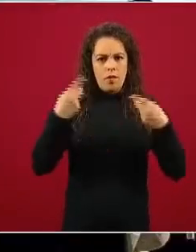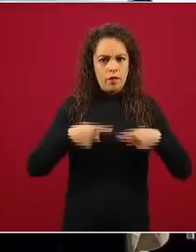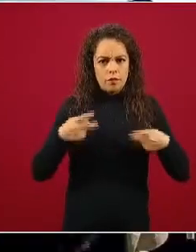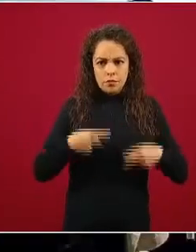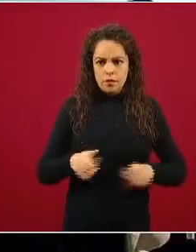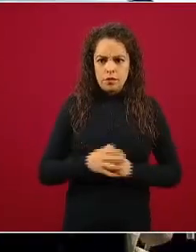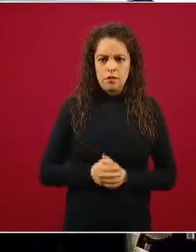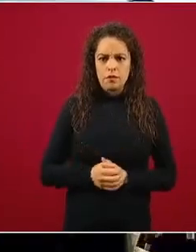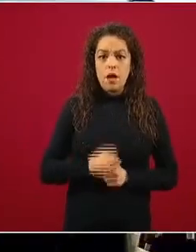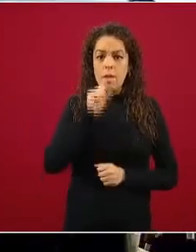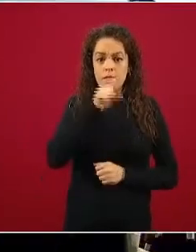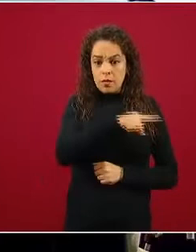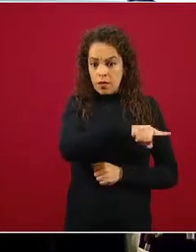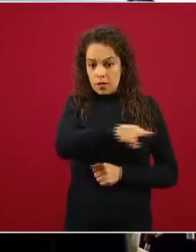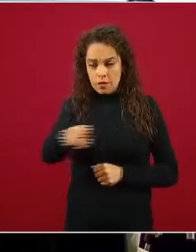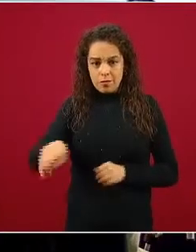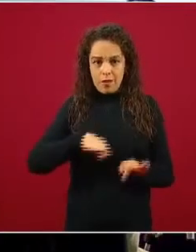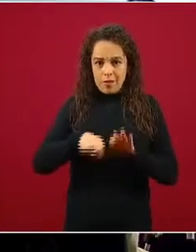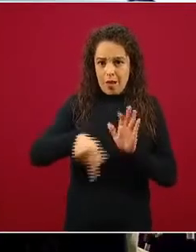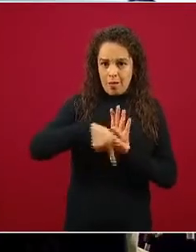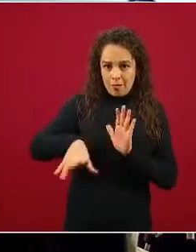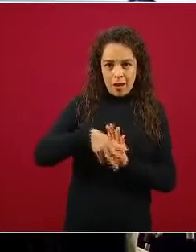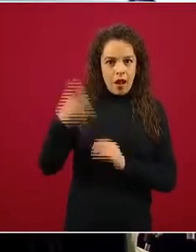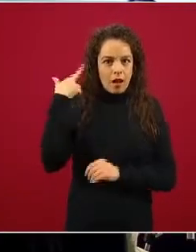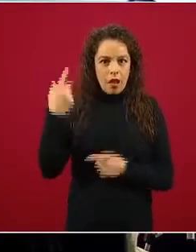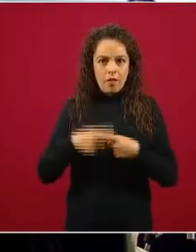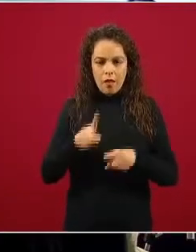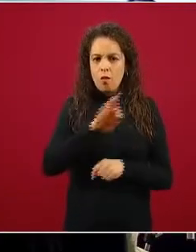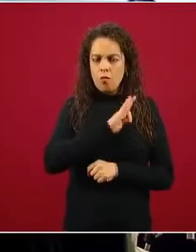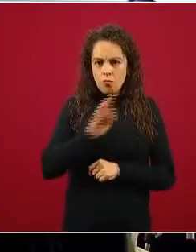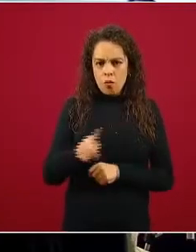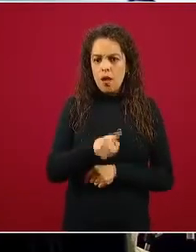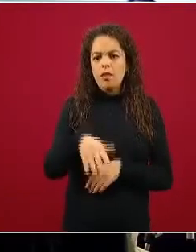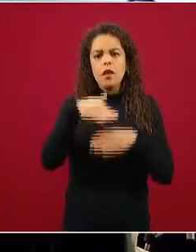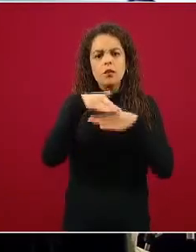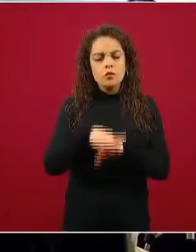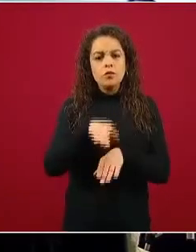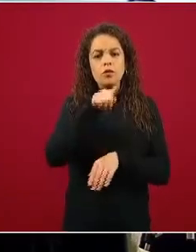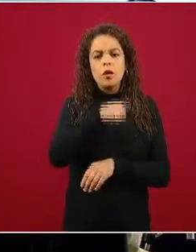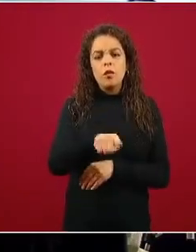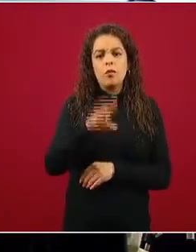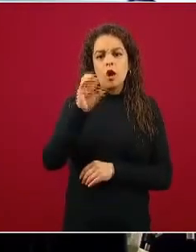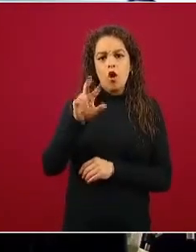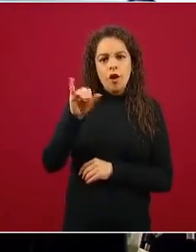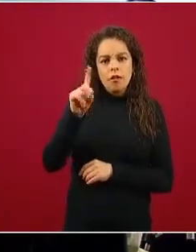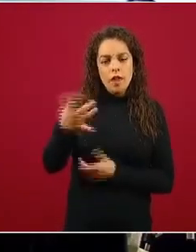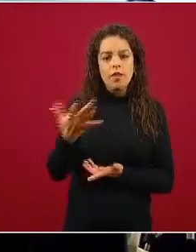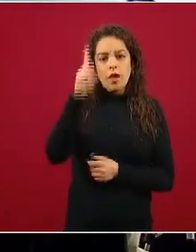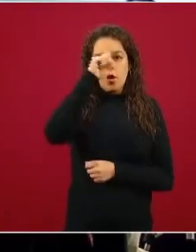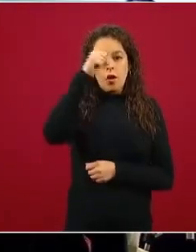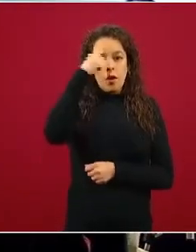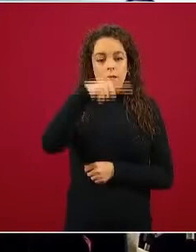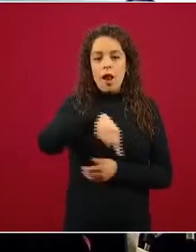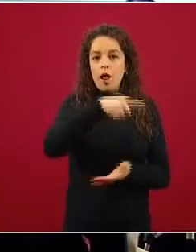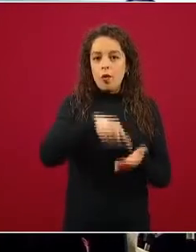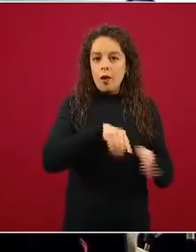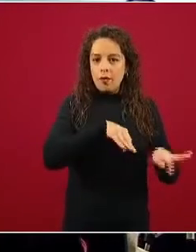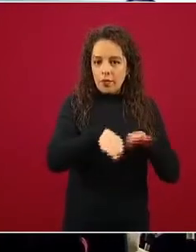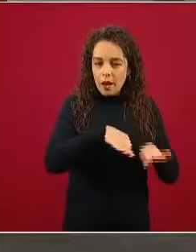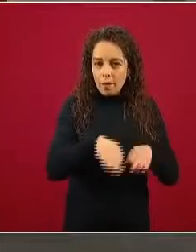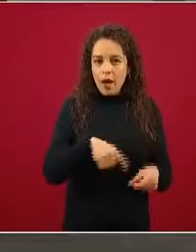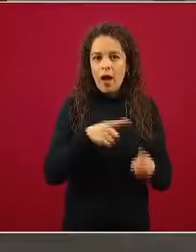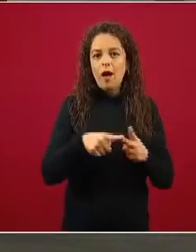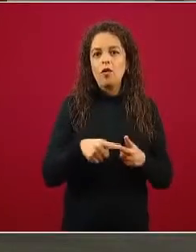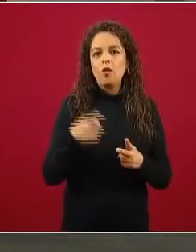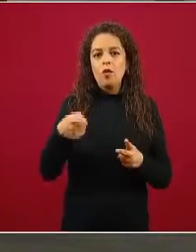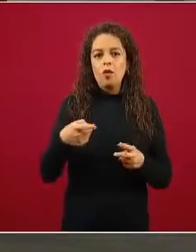comunicación pueden también ingresar a ellos, hay sobre COVID, hay sobre recomendaciones de los centros de trabajo, hay sobre qué hacer